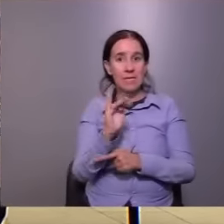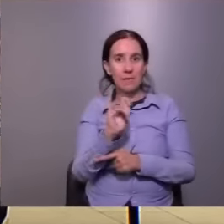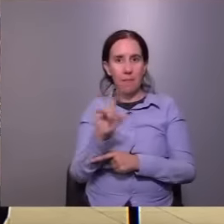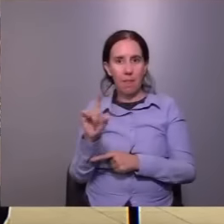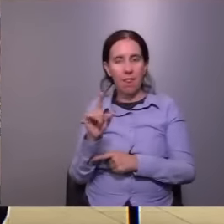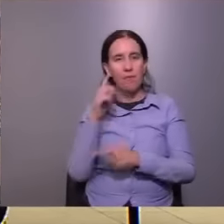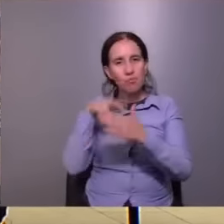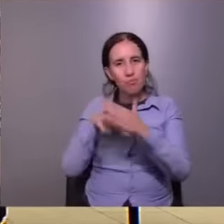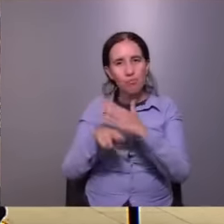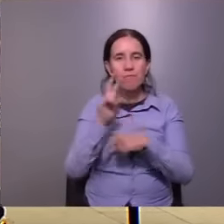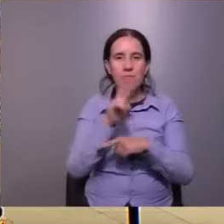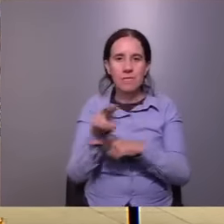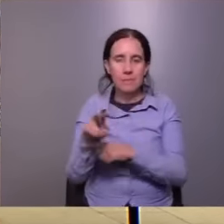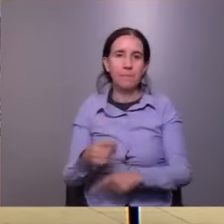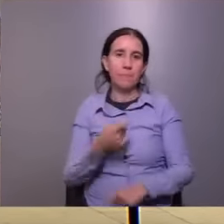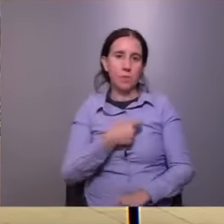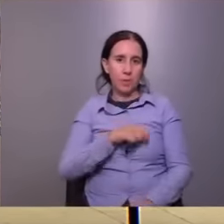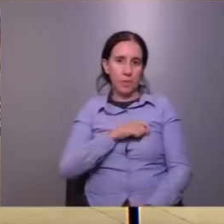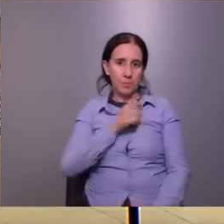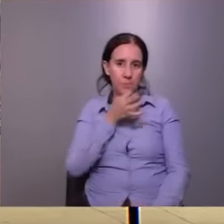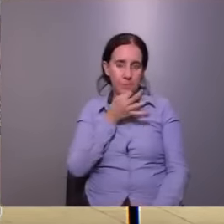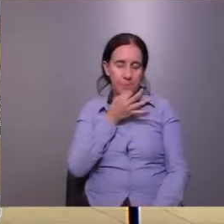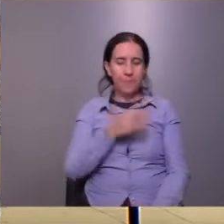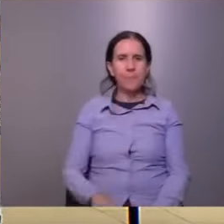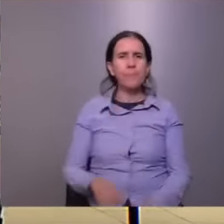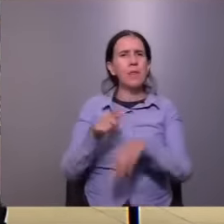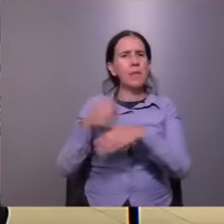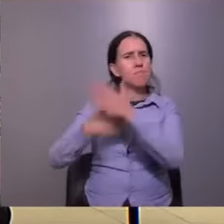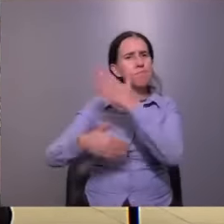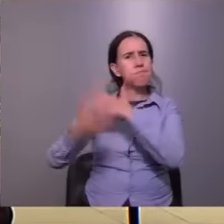Meditemos a visitação de Nossa Senhora à sua parenta Isabel.